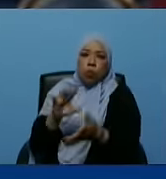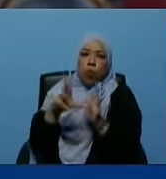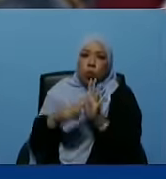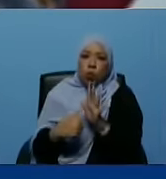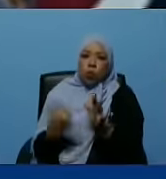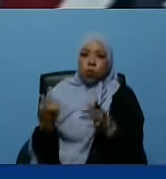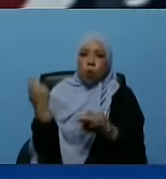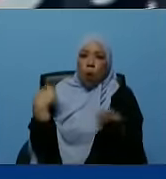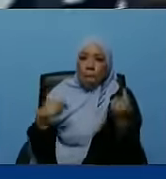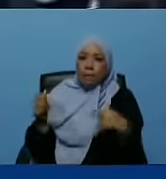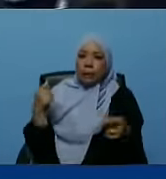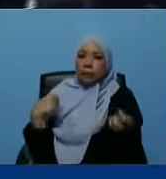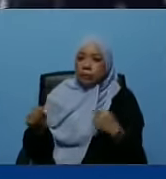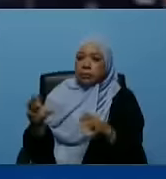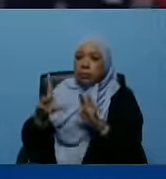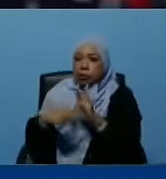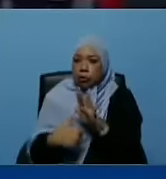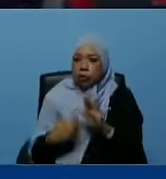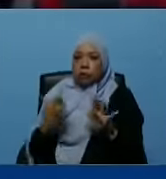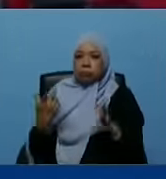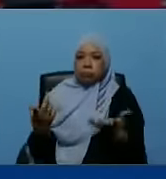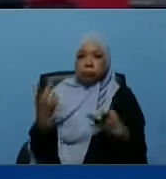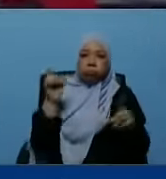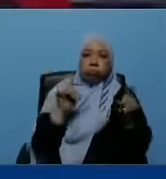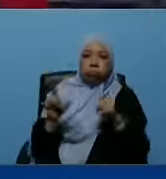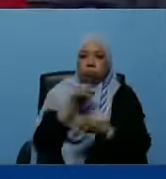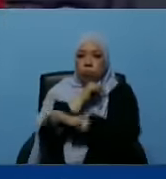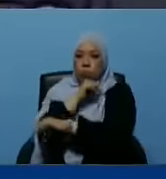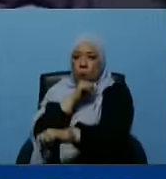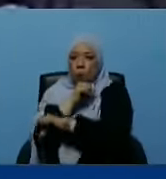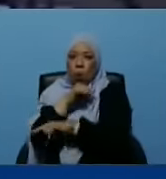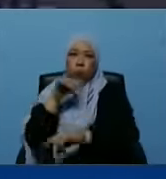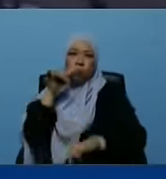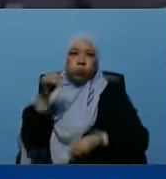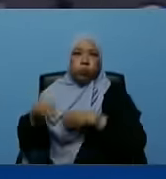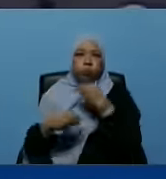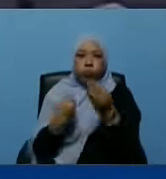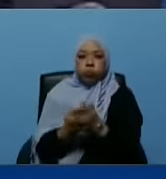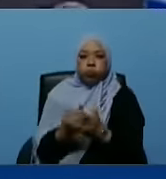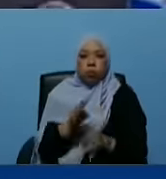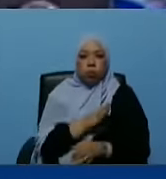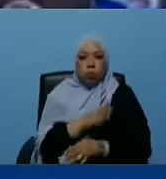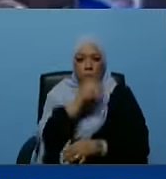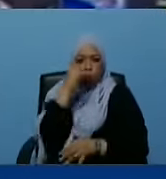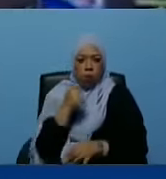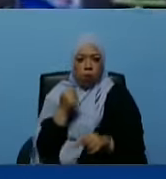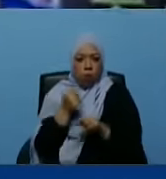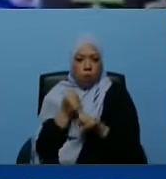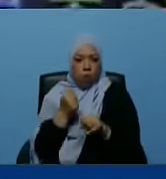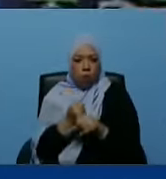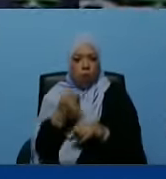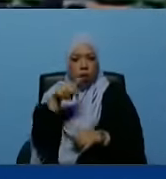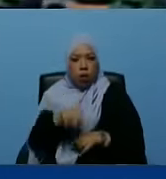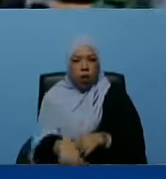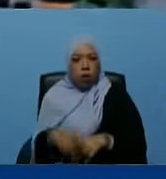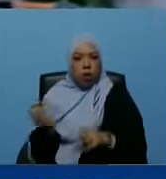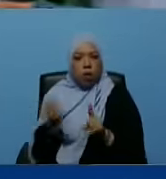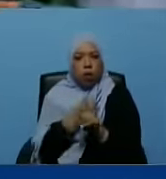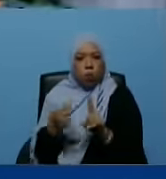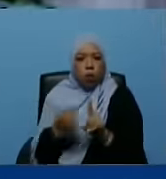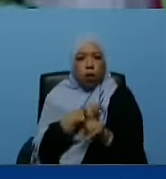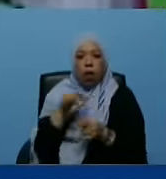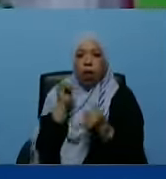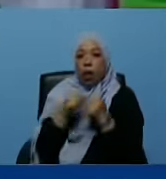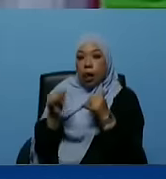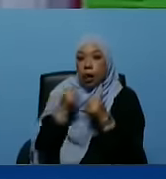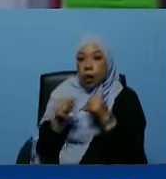saquearle sus negocios, de que viene en una actitud vengativa, quizás porque prefieren a lo mejor tener aquí los galpones de las